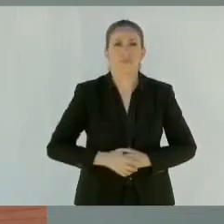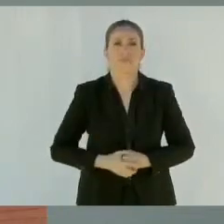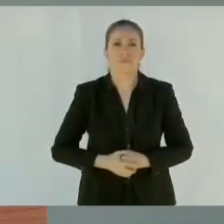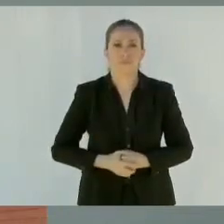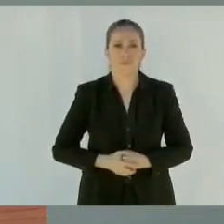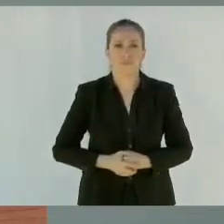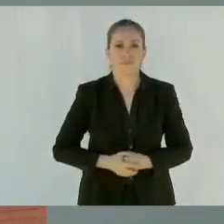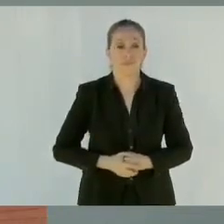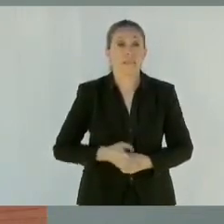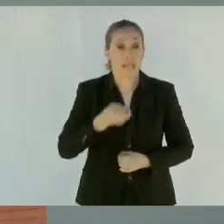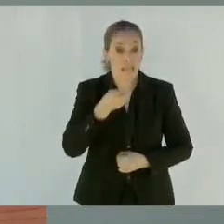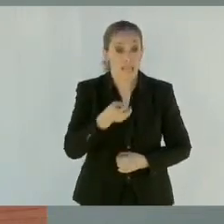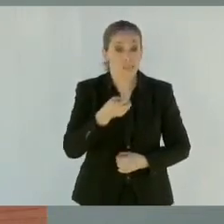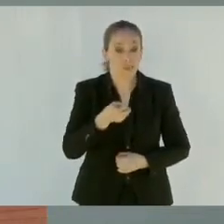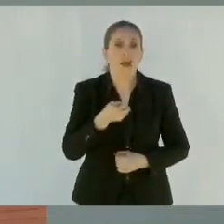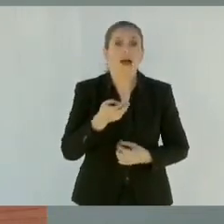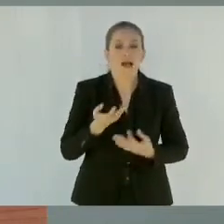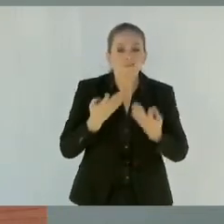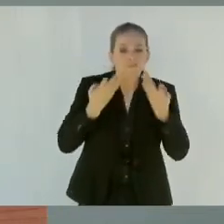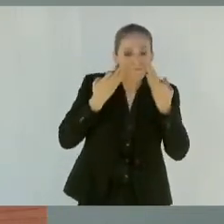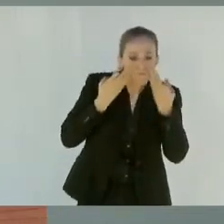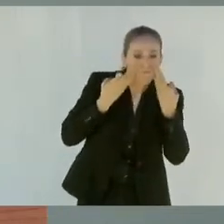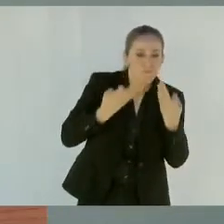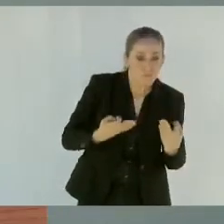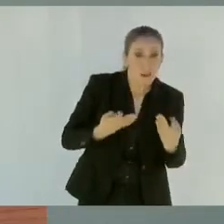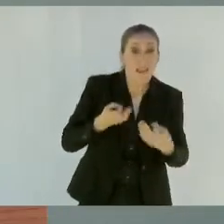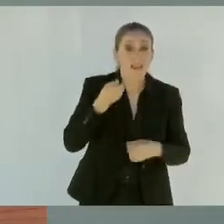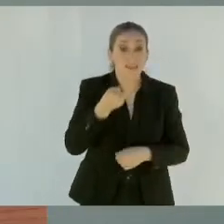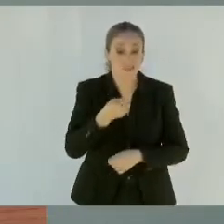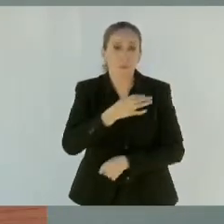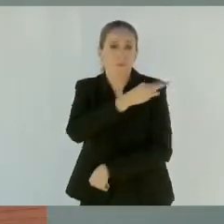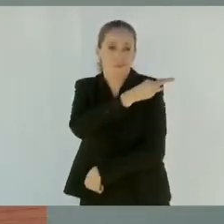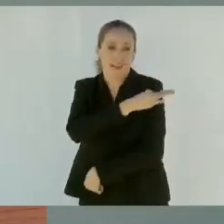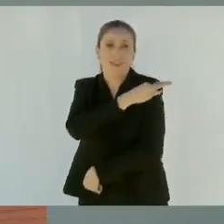Esto está demostrando que esa vacuna es buena.